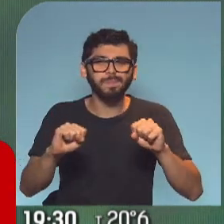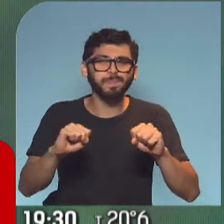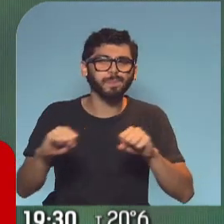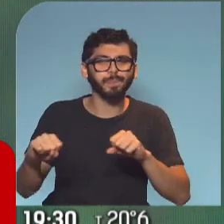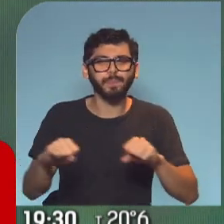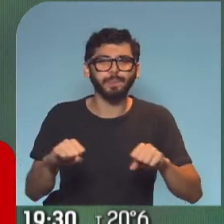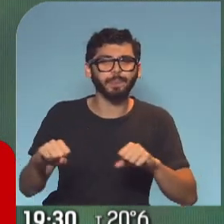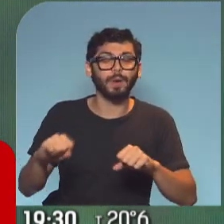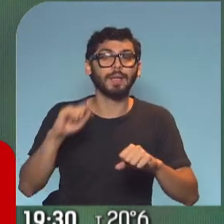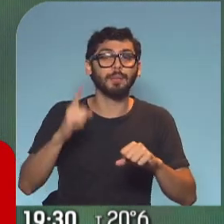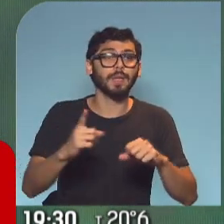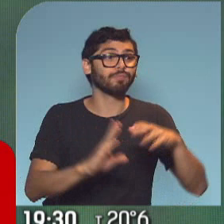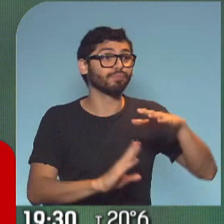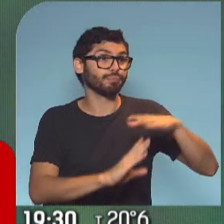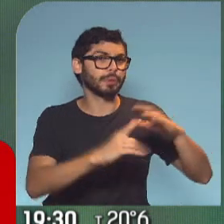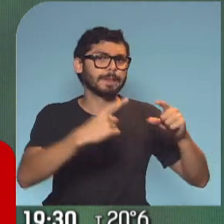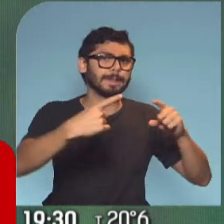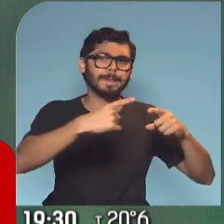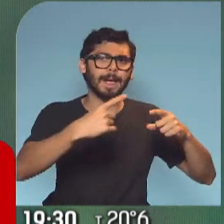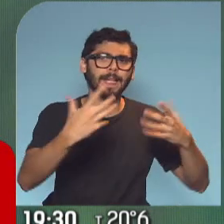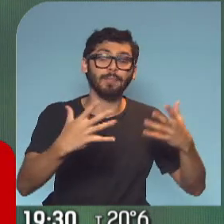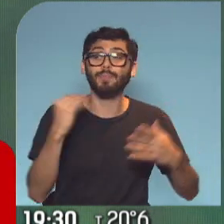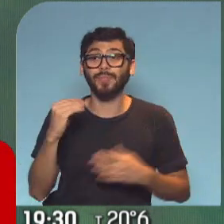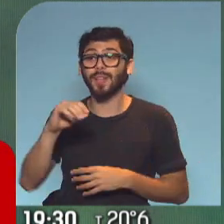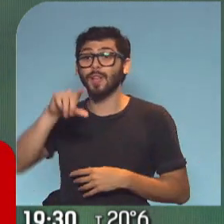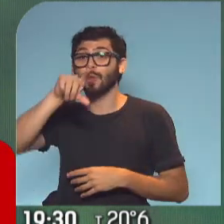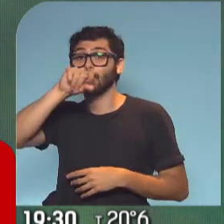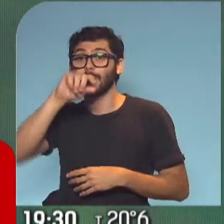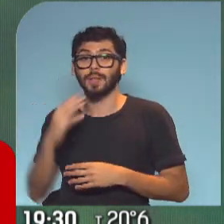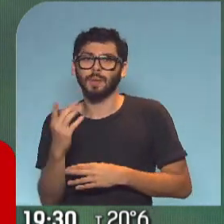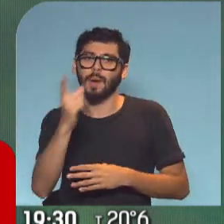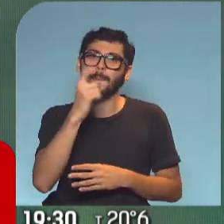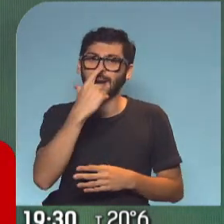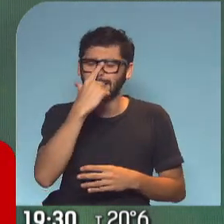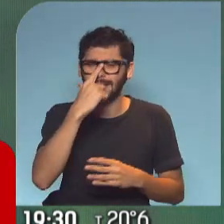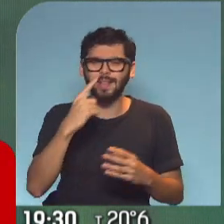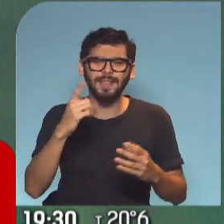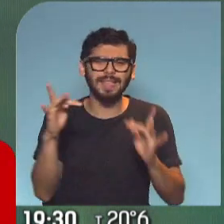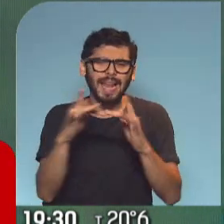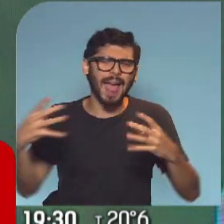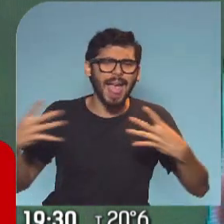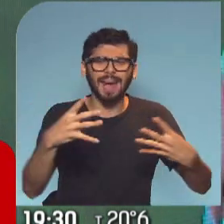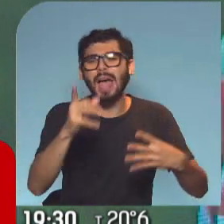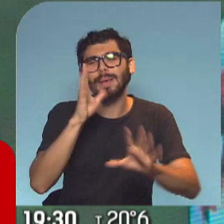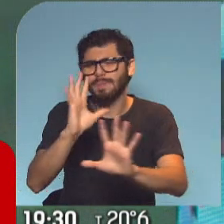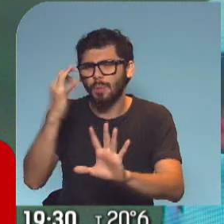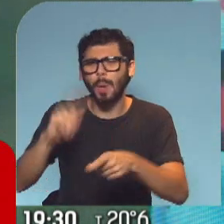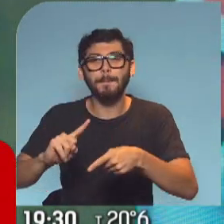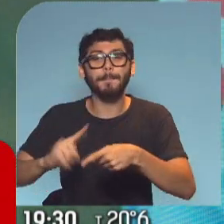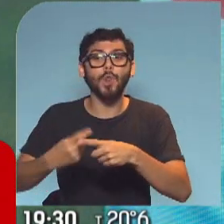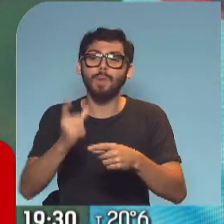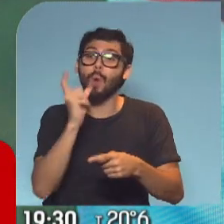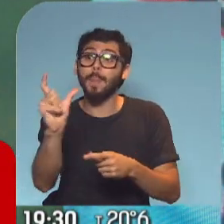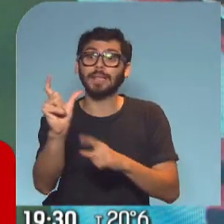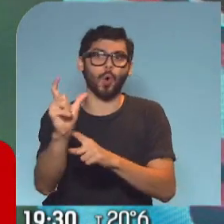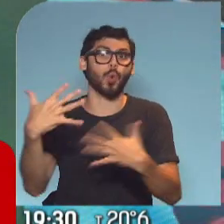están las relaciones de cúpulas, porque este tuit de Cristina Fernández de Kirchner parece igual que estamos hablando como una guerra de redes sociales, pero son mensajes que a la política pesan mucho,